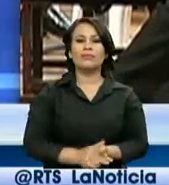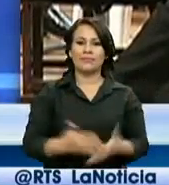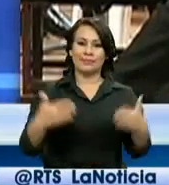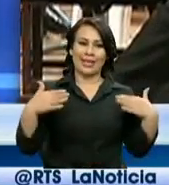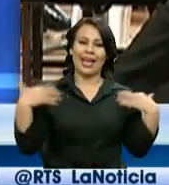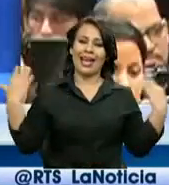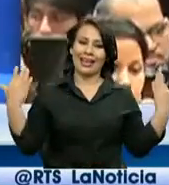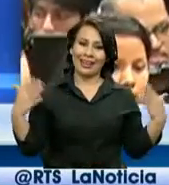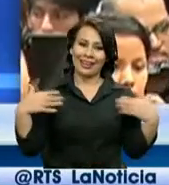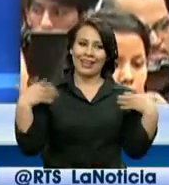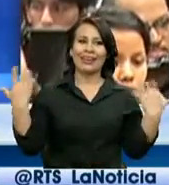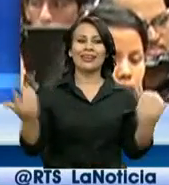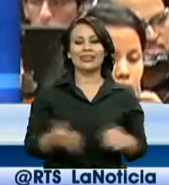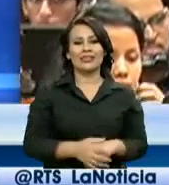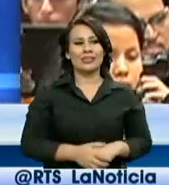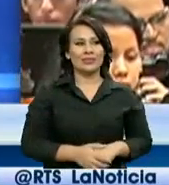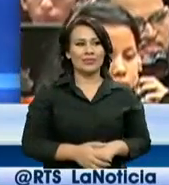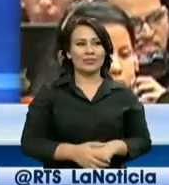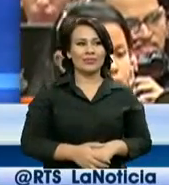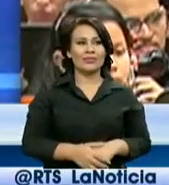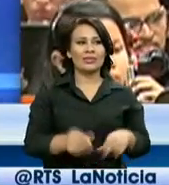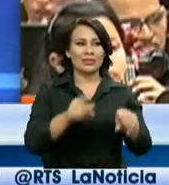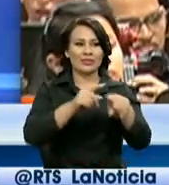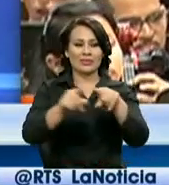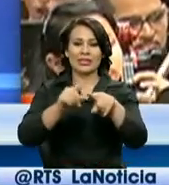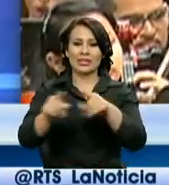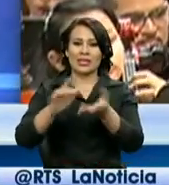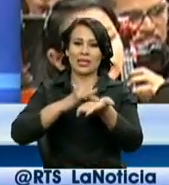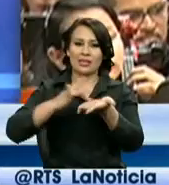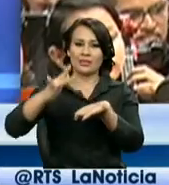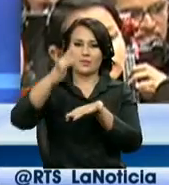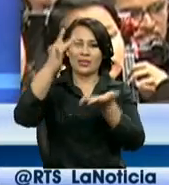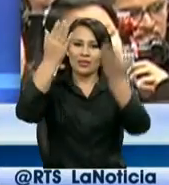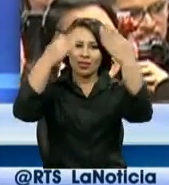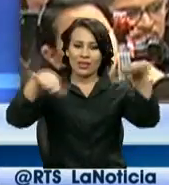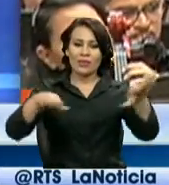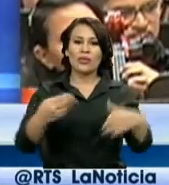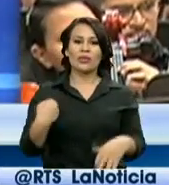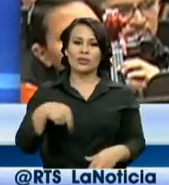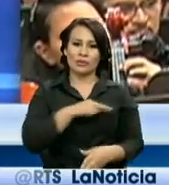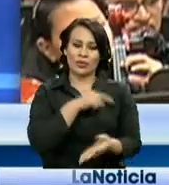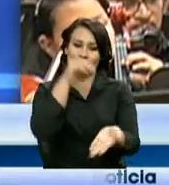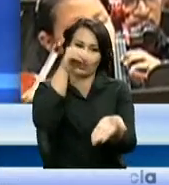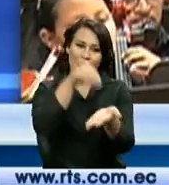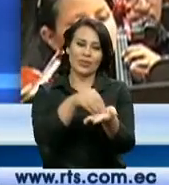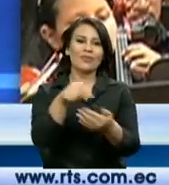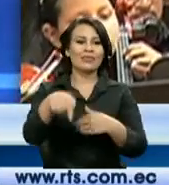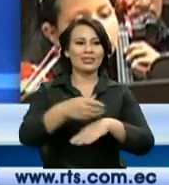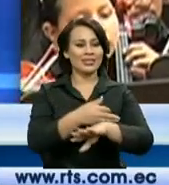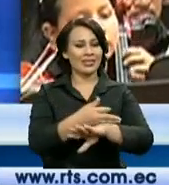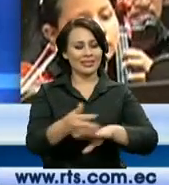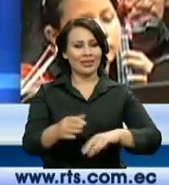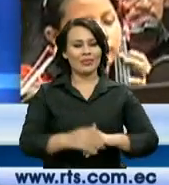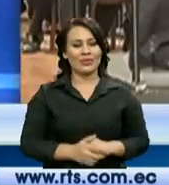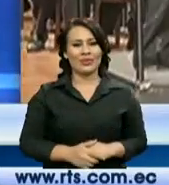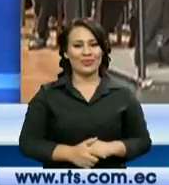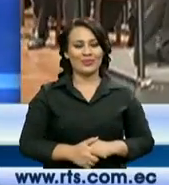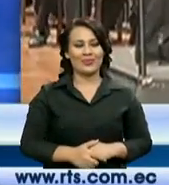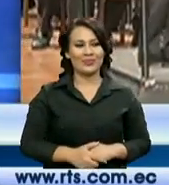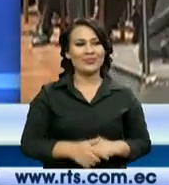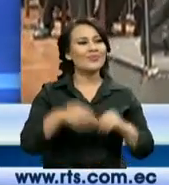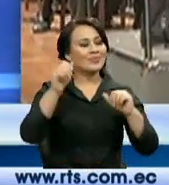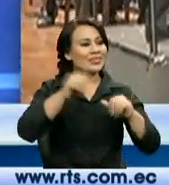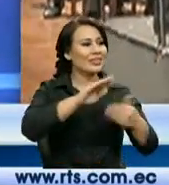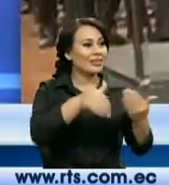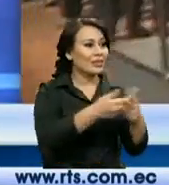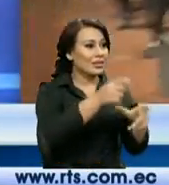la música que se relaciona con el espíritu navideño, la música para alegrar los almas de nuestro público de